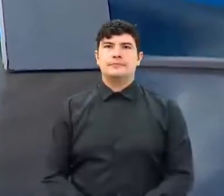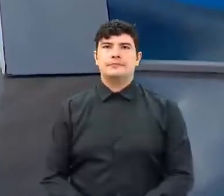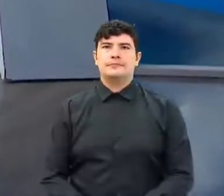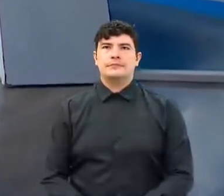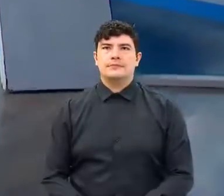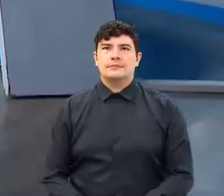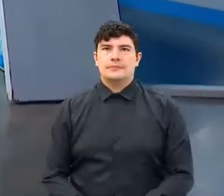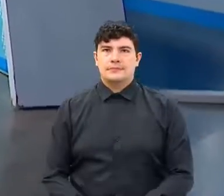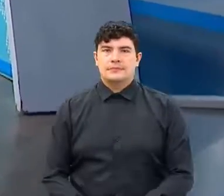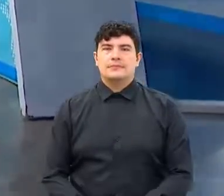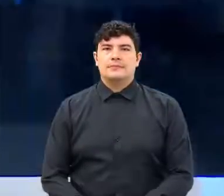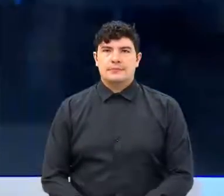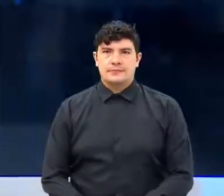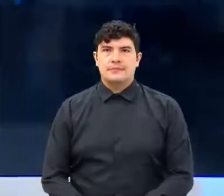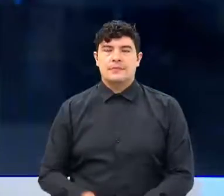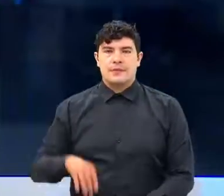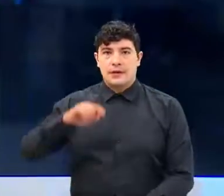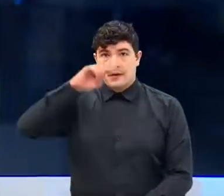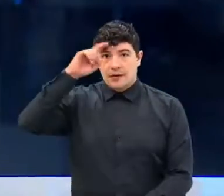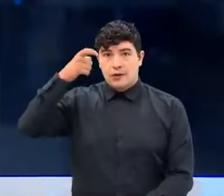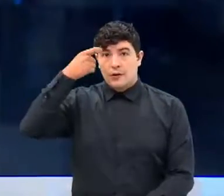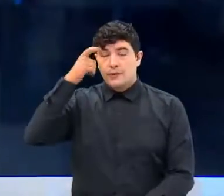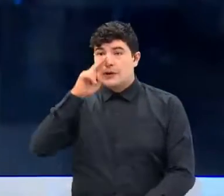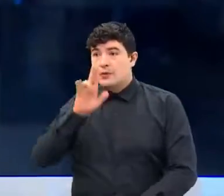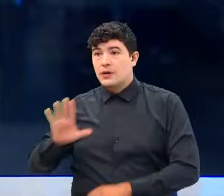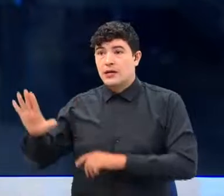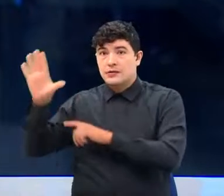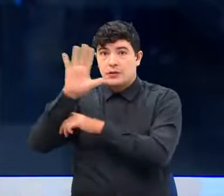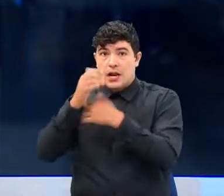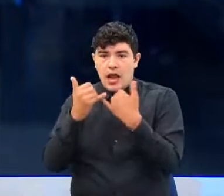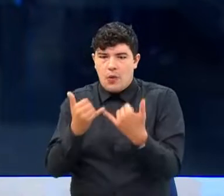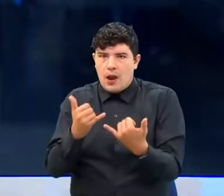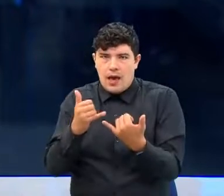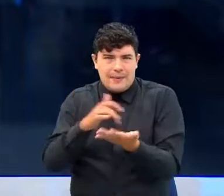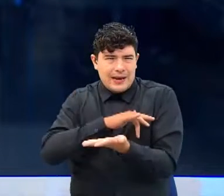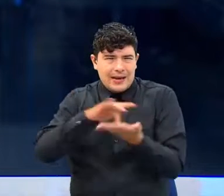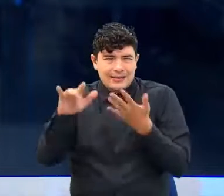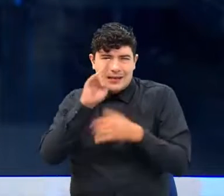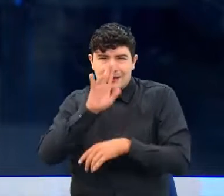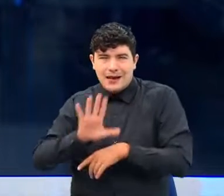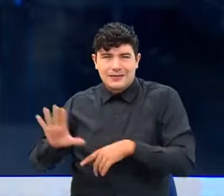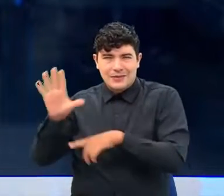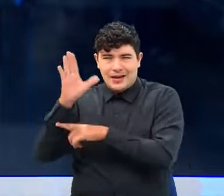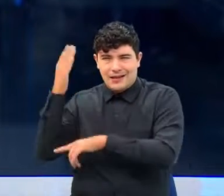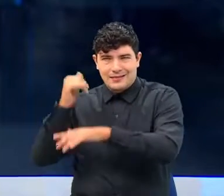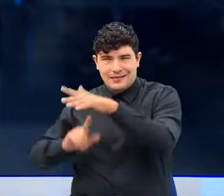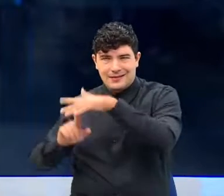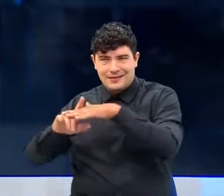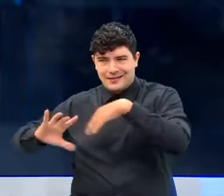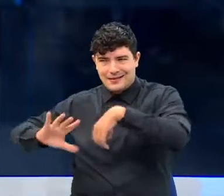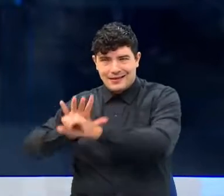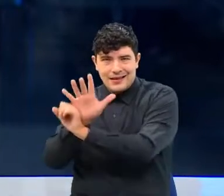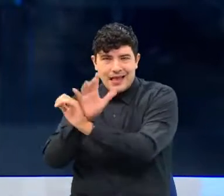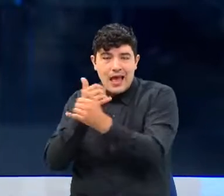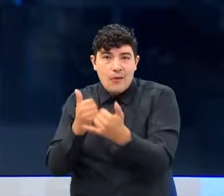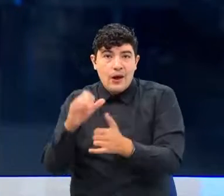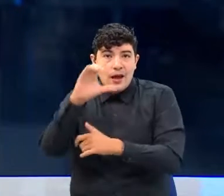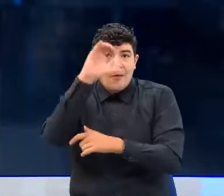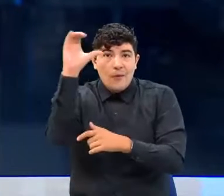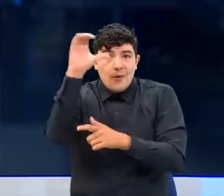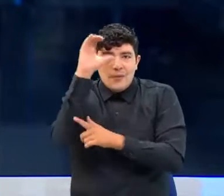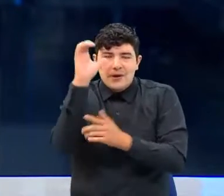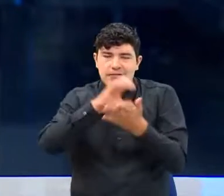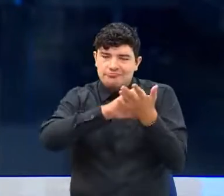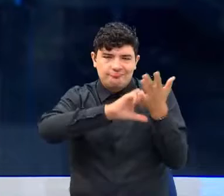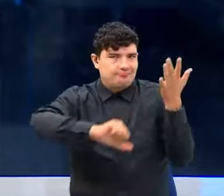en colombia el gobierno nacional a partir de hoy levanta la emergencia sanitaria que se decretó para enfrentar la pandemia por kobe 19 en el territorio nacional